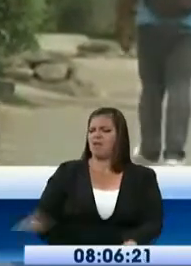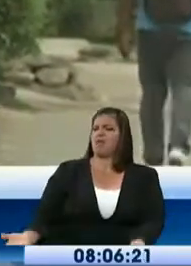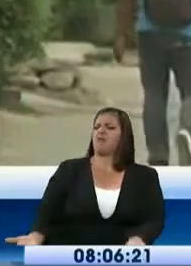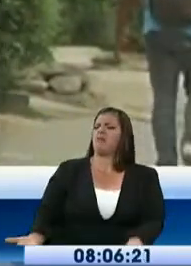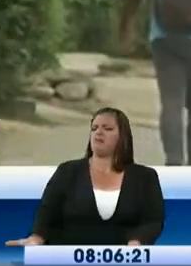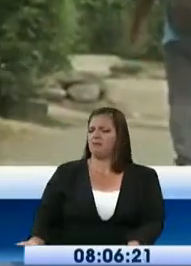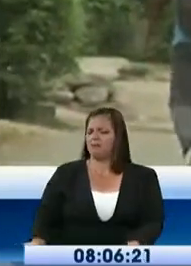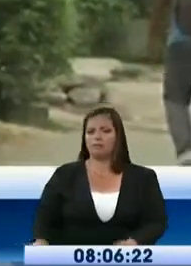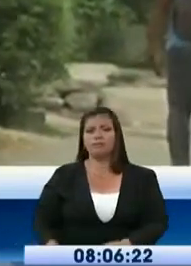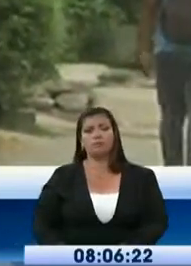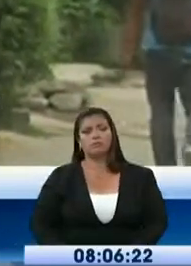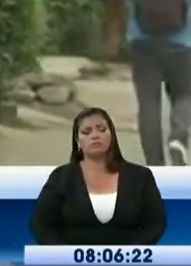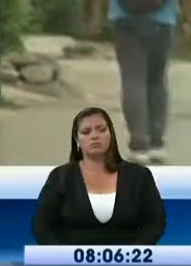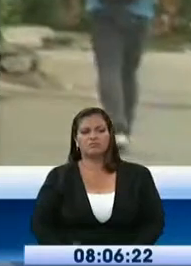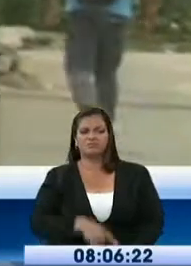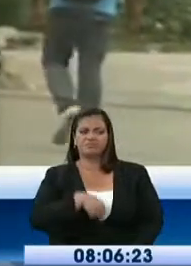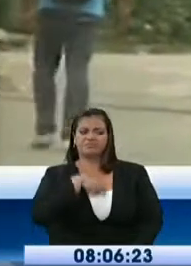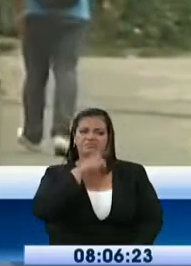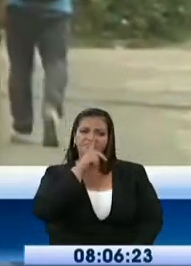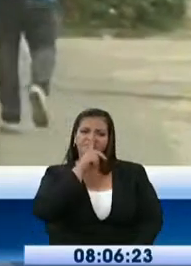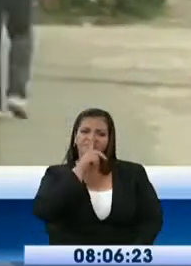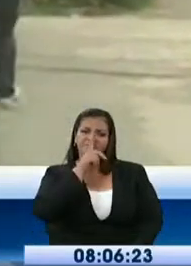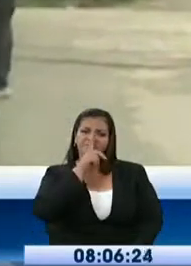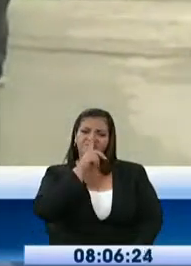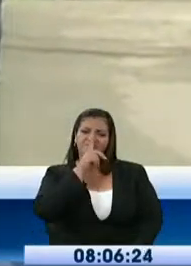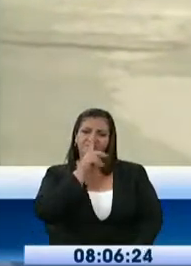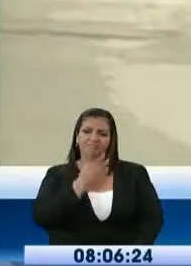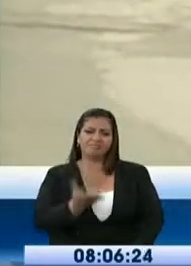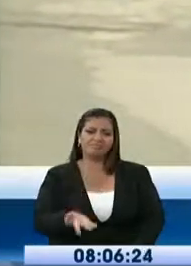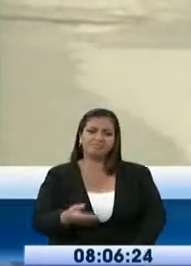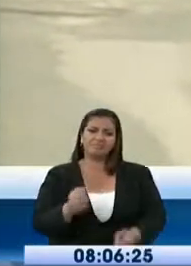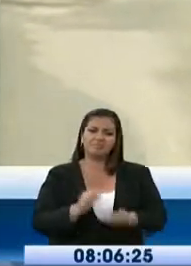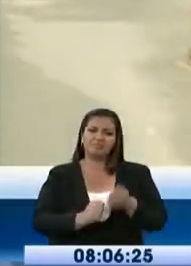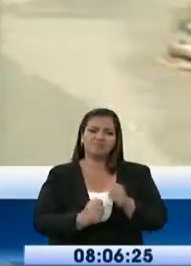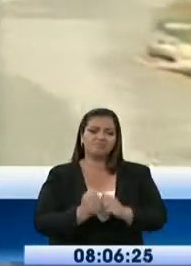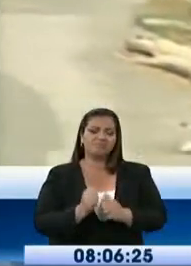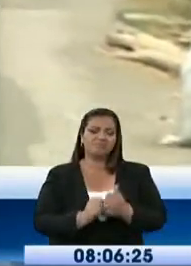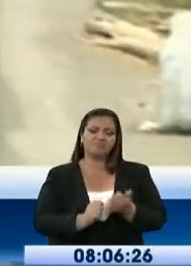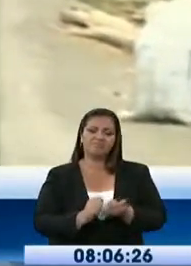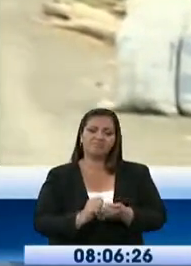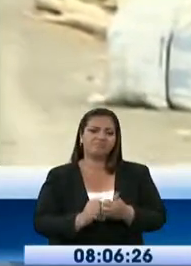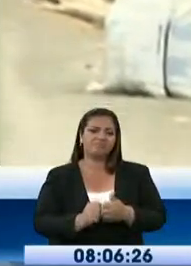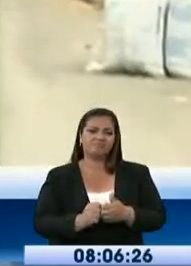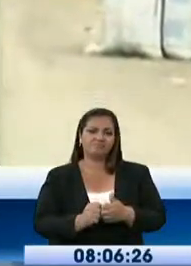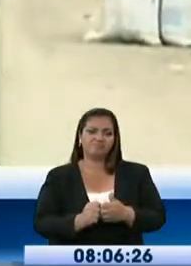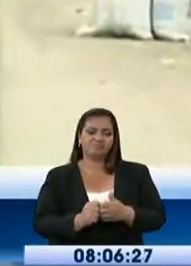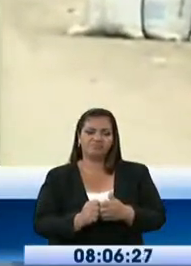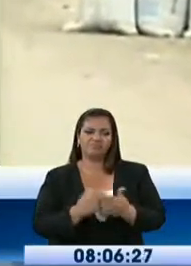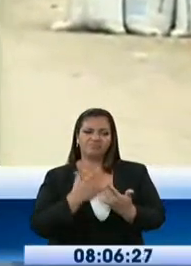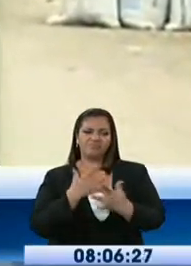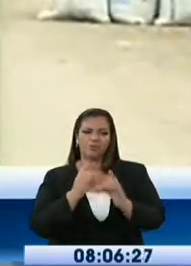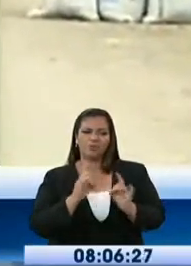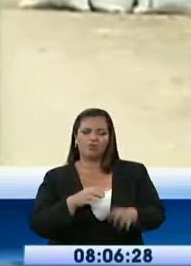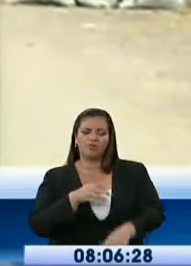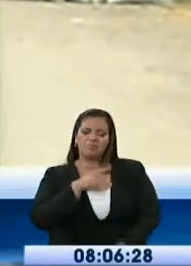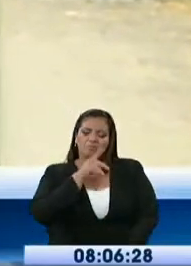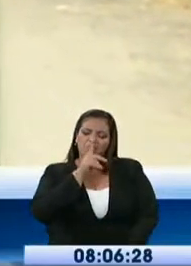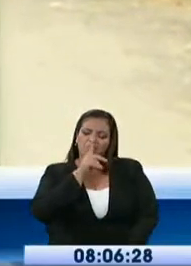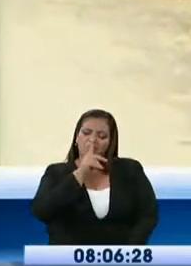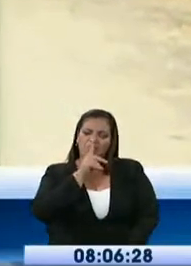Entonces, por eso a veces llegamos y uno no dice nada porque buscar una amistad por la persona, entonces mejor queda uno callado ya. A ver, acá vemos a más moradores. Buenos